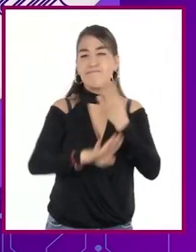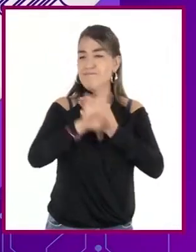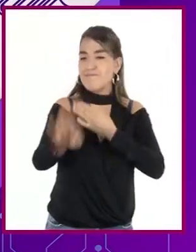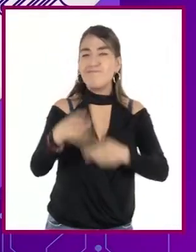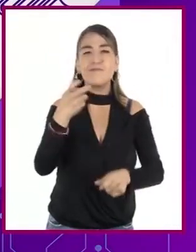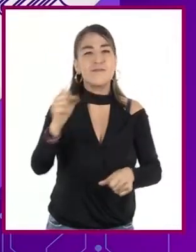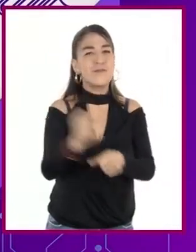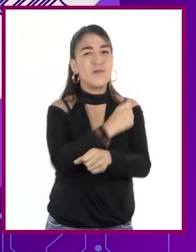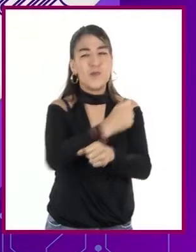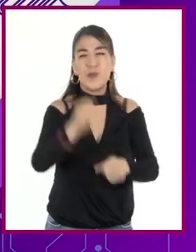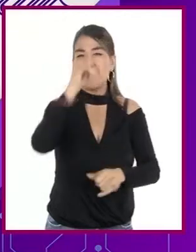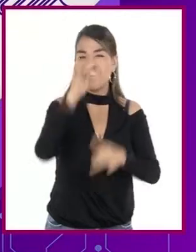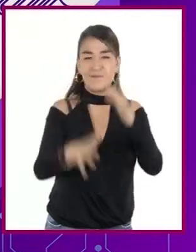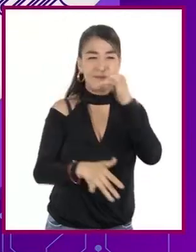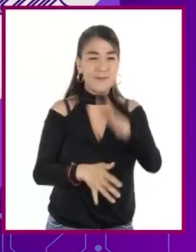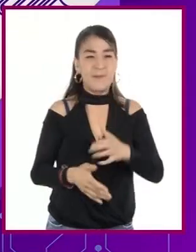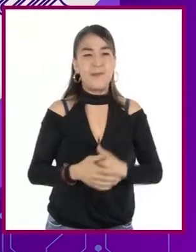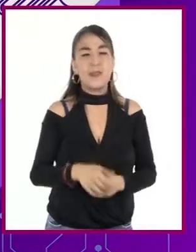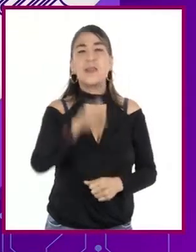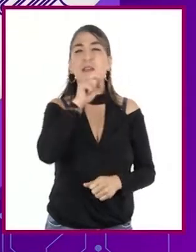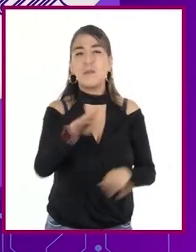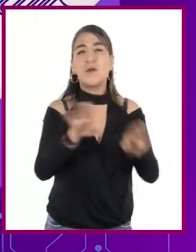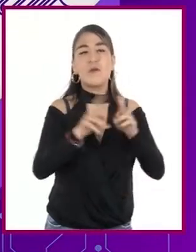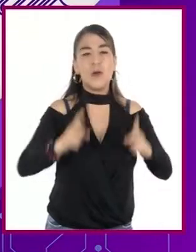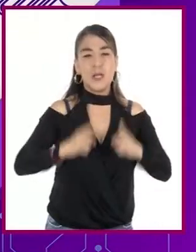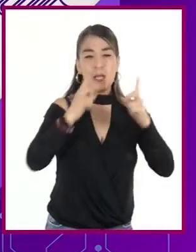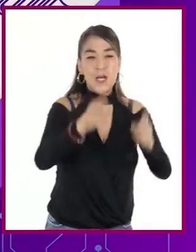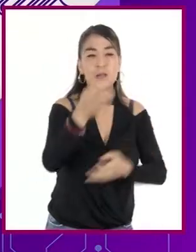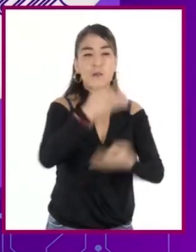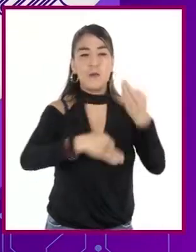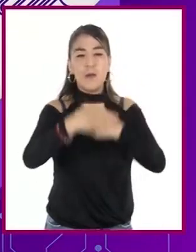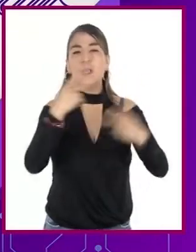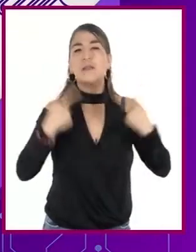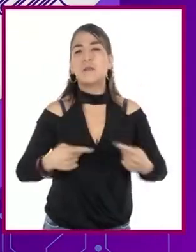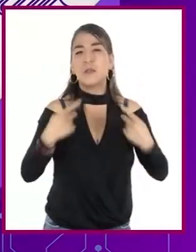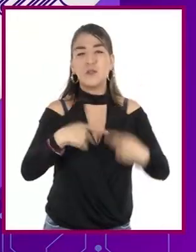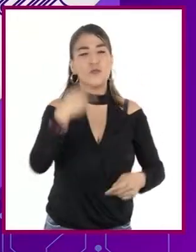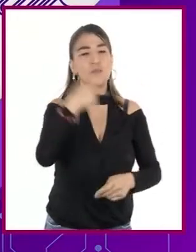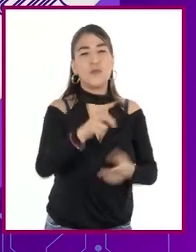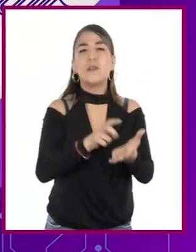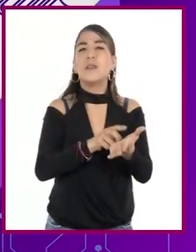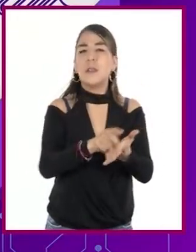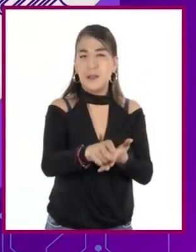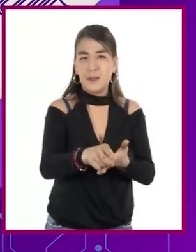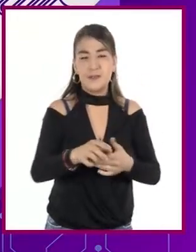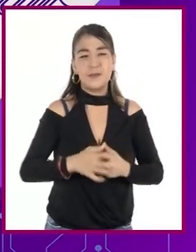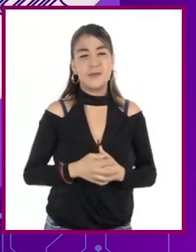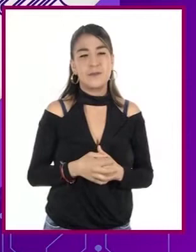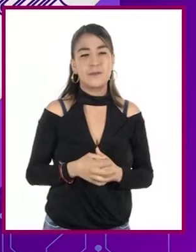violenta, garantizar a todas las personas el ejercicio de sus derechos,